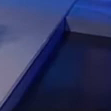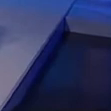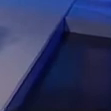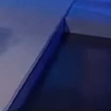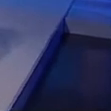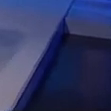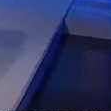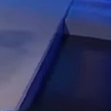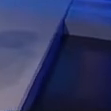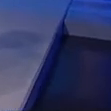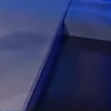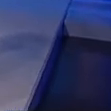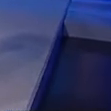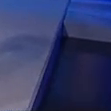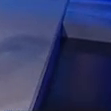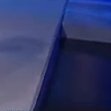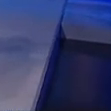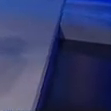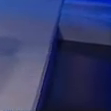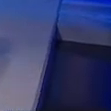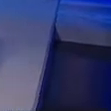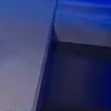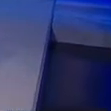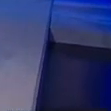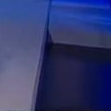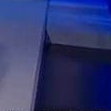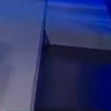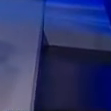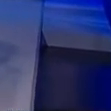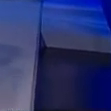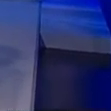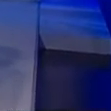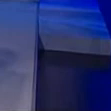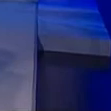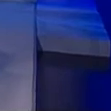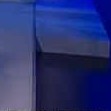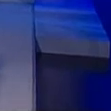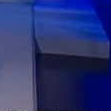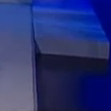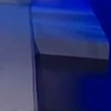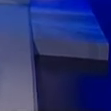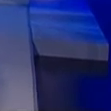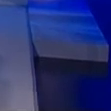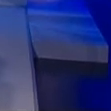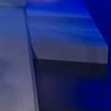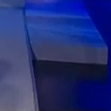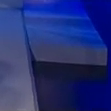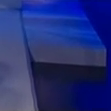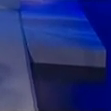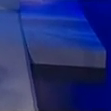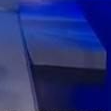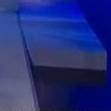Buenas noches, bienvenidos. Este es el resumen de noticias de la televisión pública. Por supuesto, la